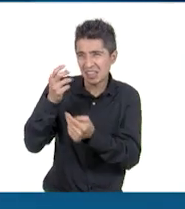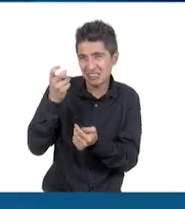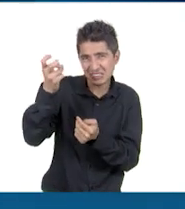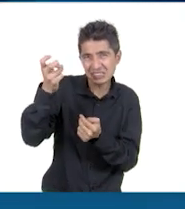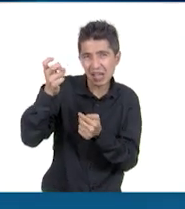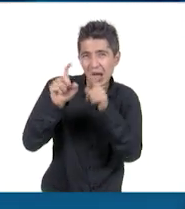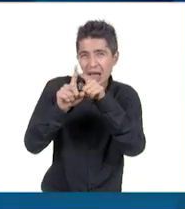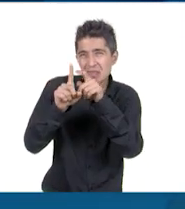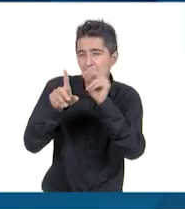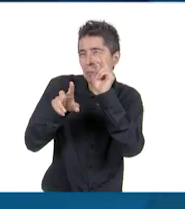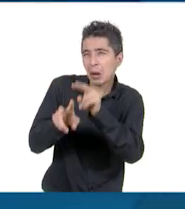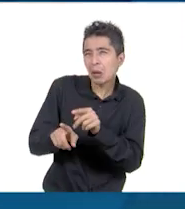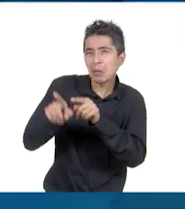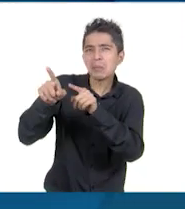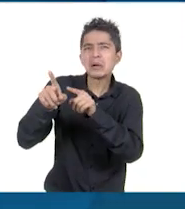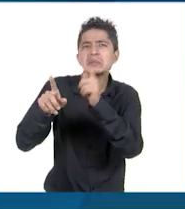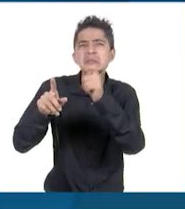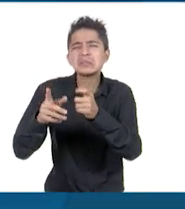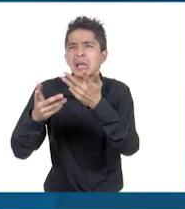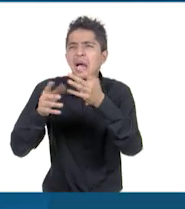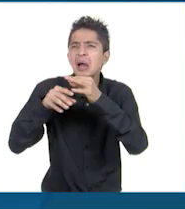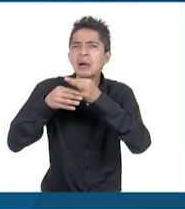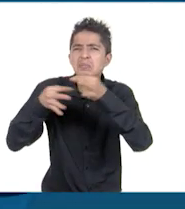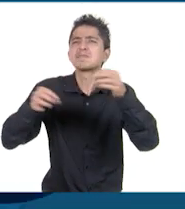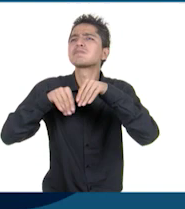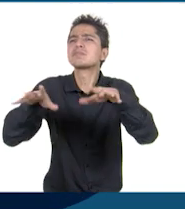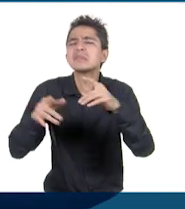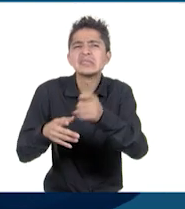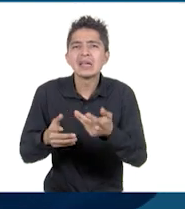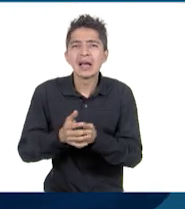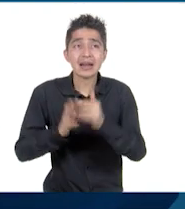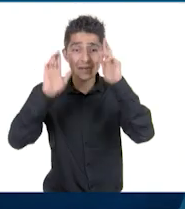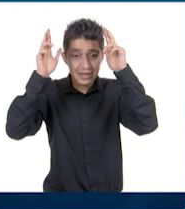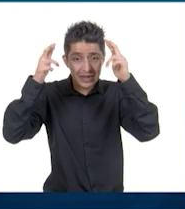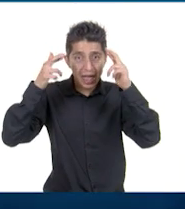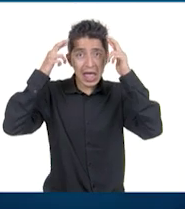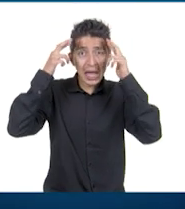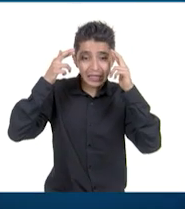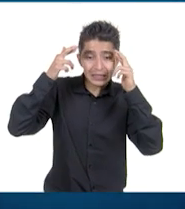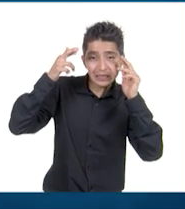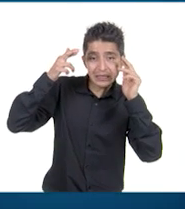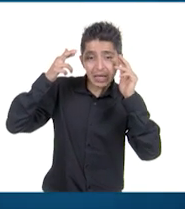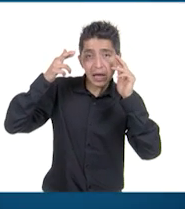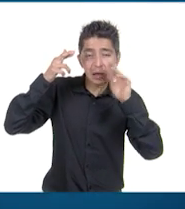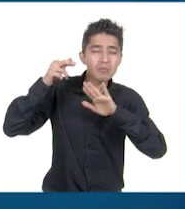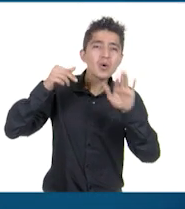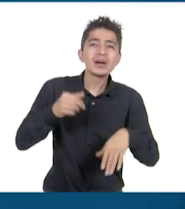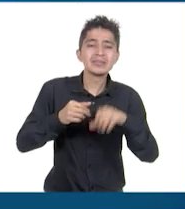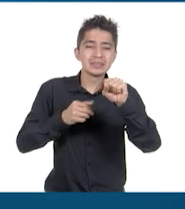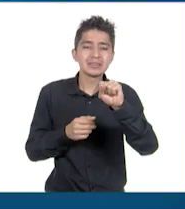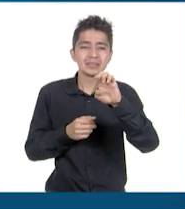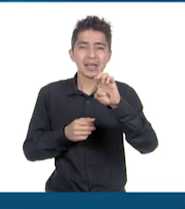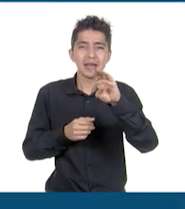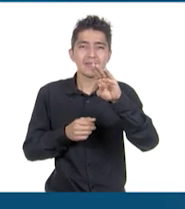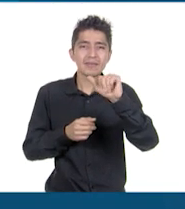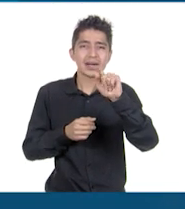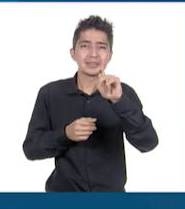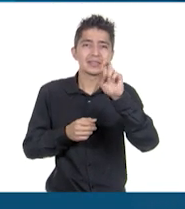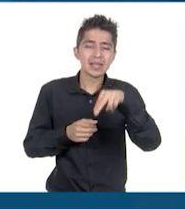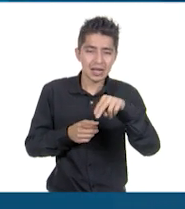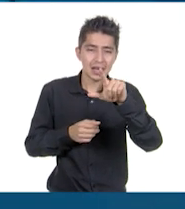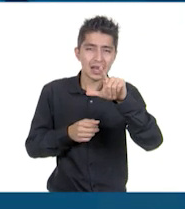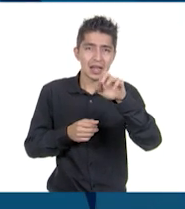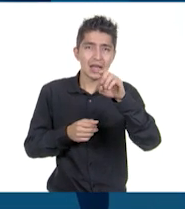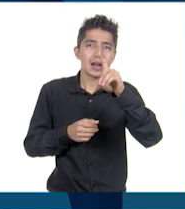caricatura? Al observar la caricatura queda claro que el rey muerto es Sebastián Lerdo de Tejada, que acababa de